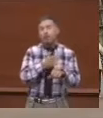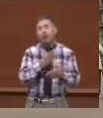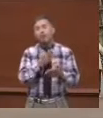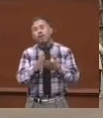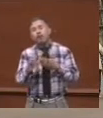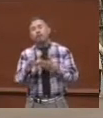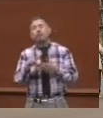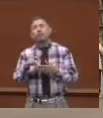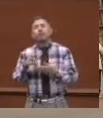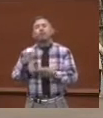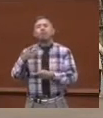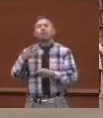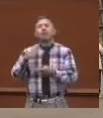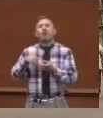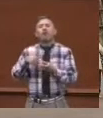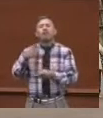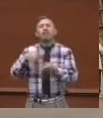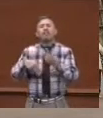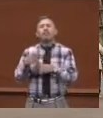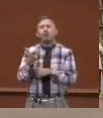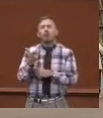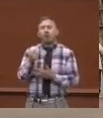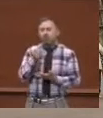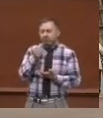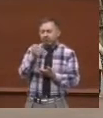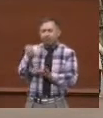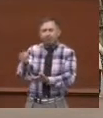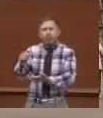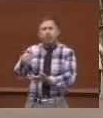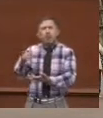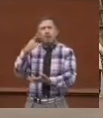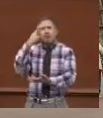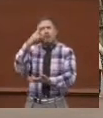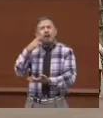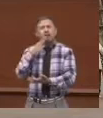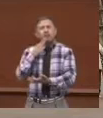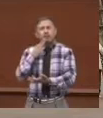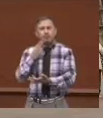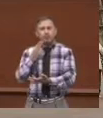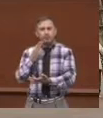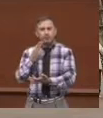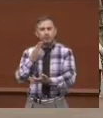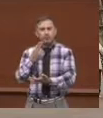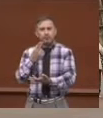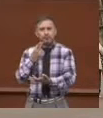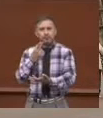recursos financieros le sirven a los partidos para